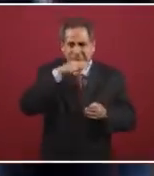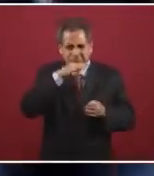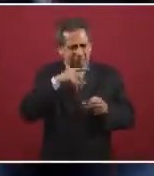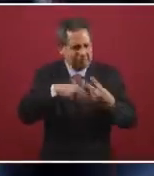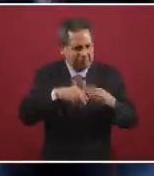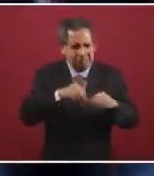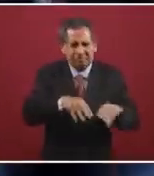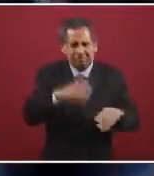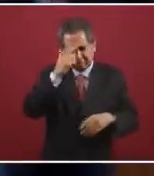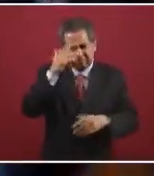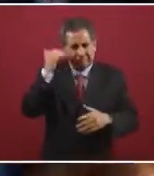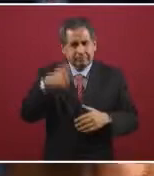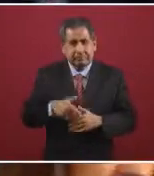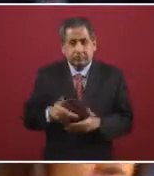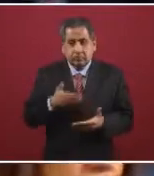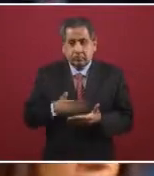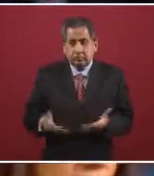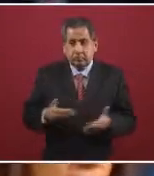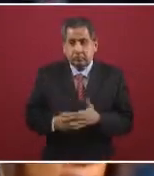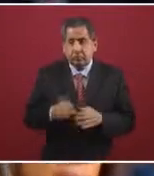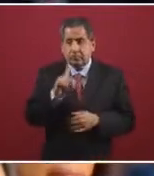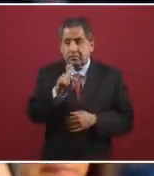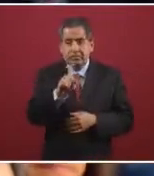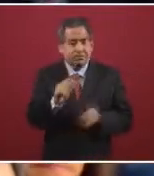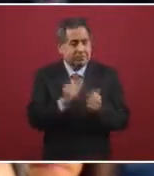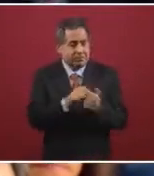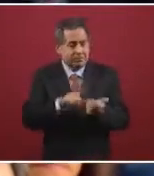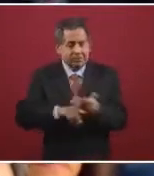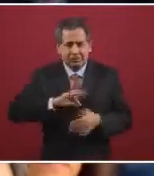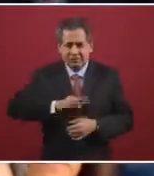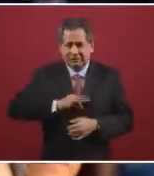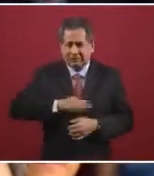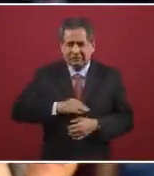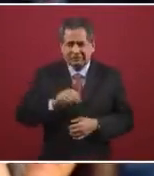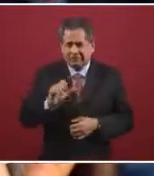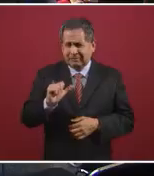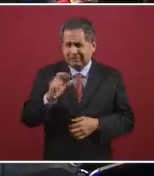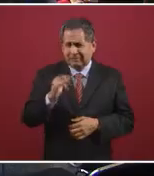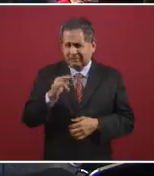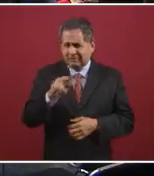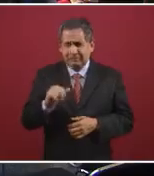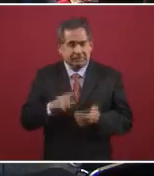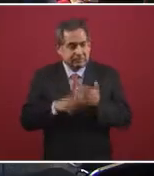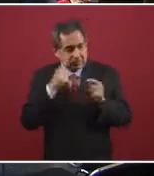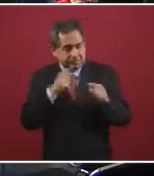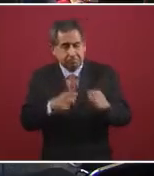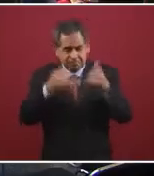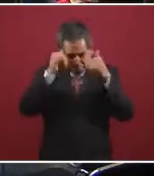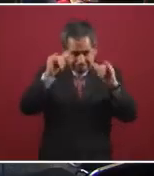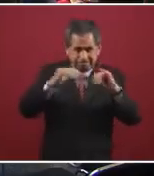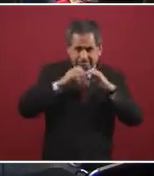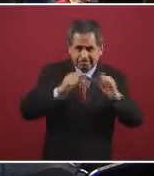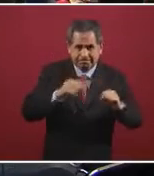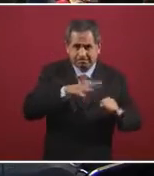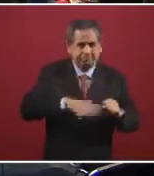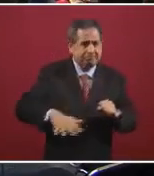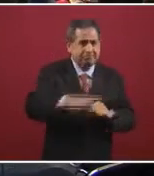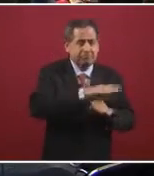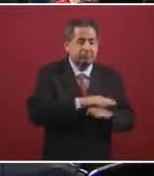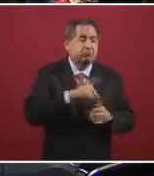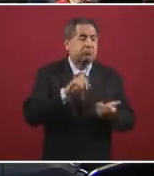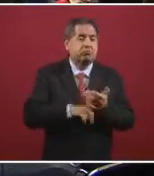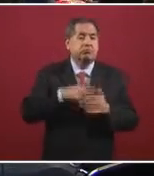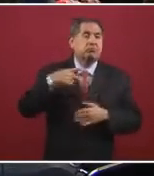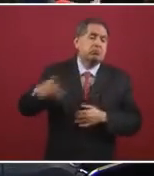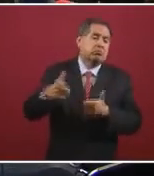granos. Ahorita tomamos agua con altos grados de arsénico porque las reses de la familia Tricio, del